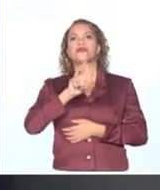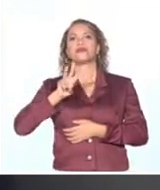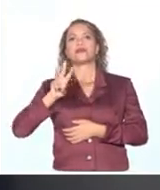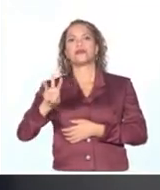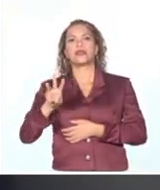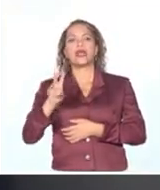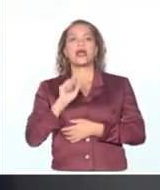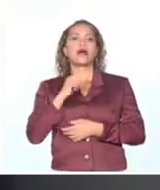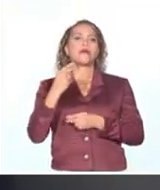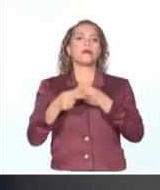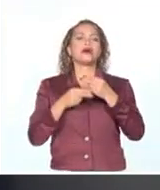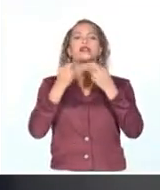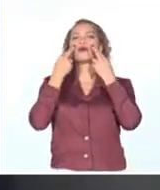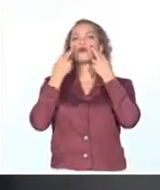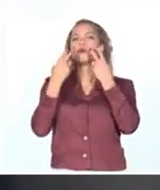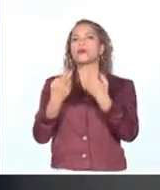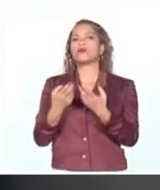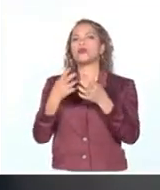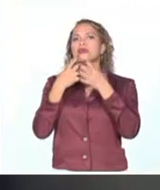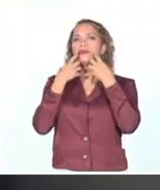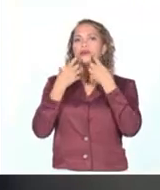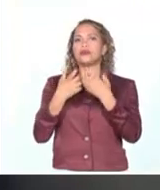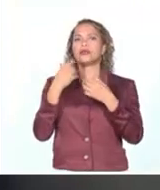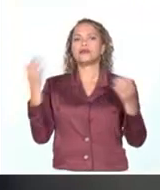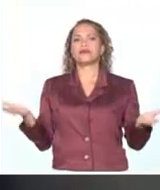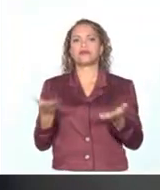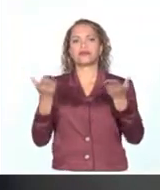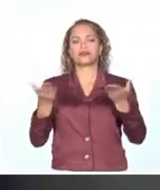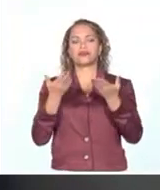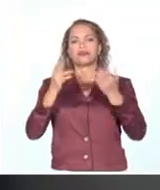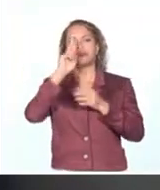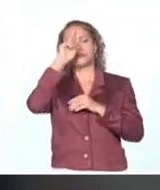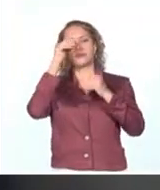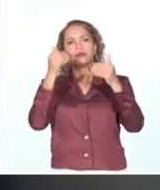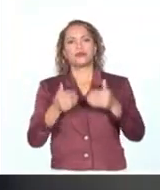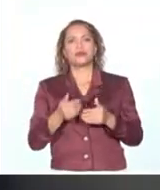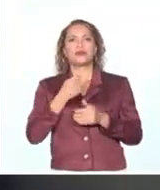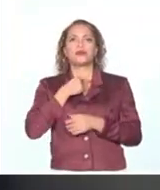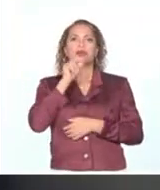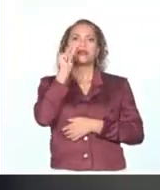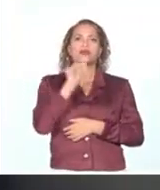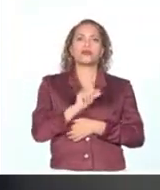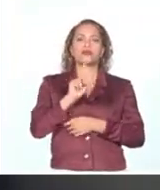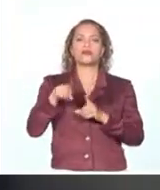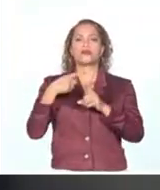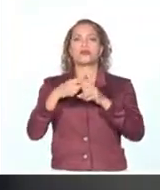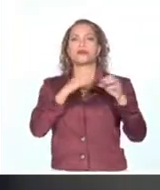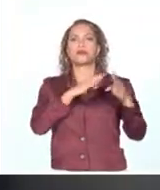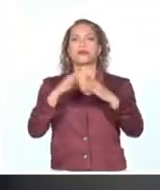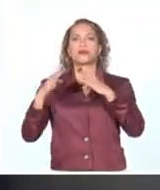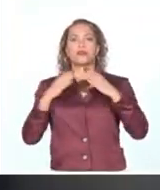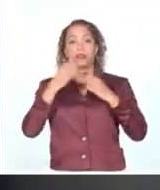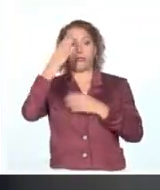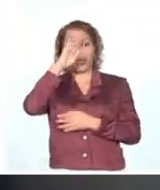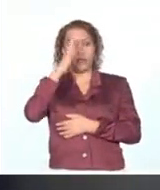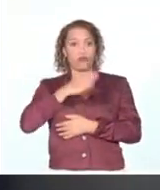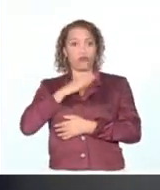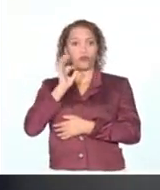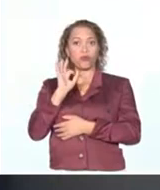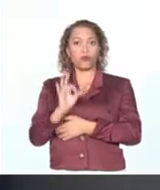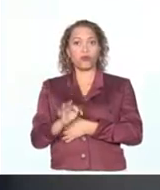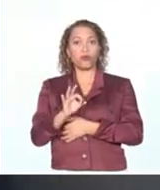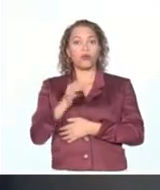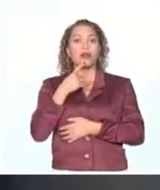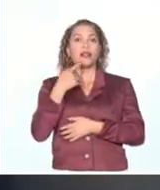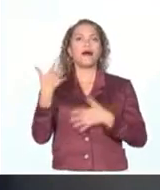cual reconoce la importancia de la promoción de la salud para las personas y las comunidades. En Cuba, Talía, la actividad inaugural